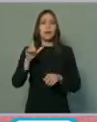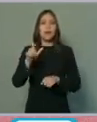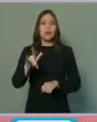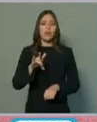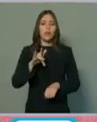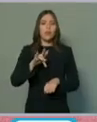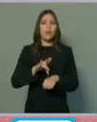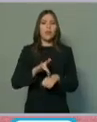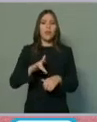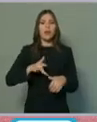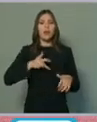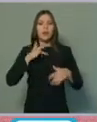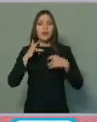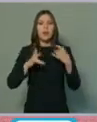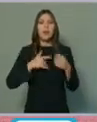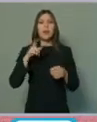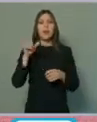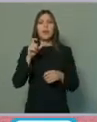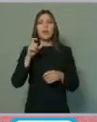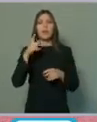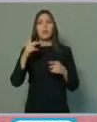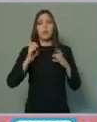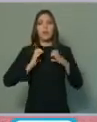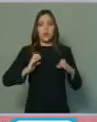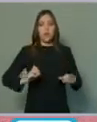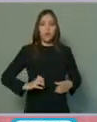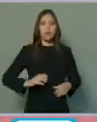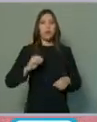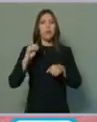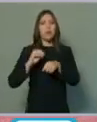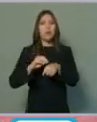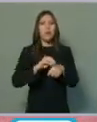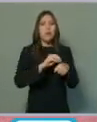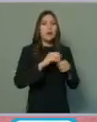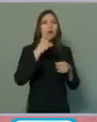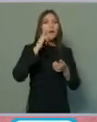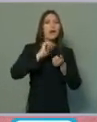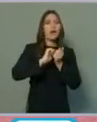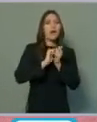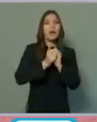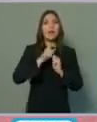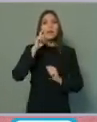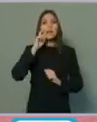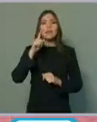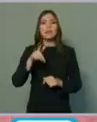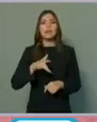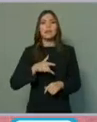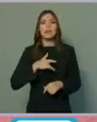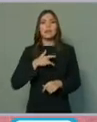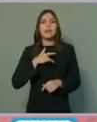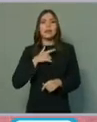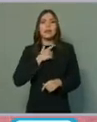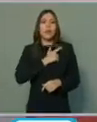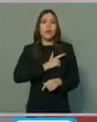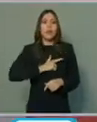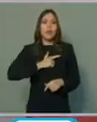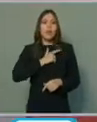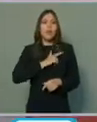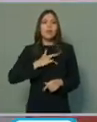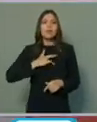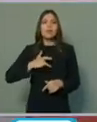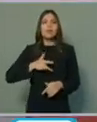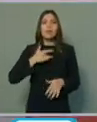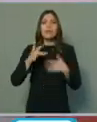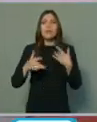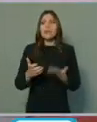sensaciones eróticas, a las sensaciones físicas que nos conducen a lo sexual, a través de las cuales te excitas y puedes